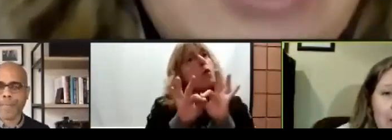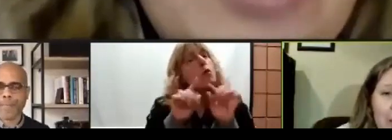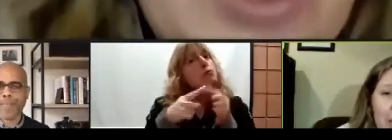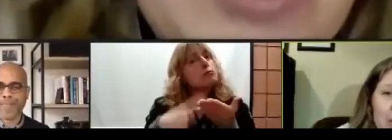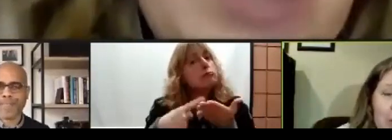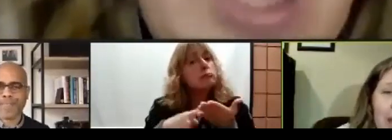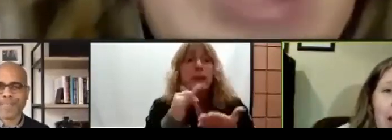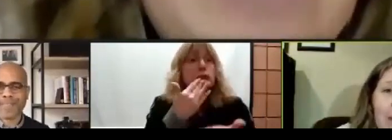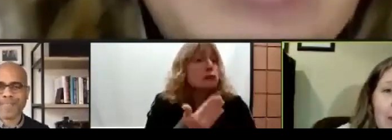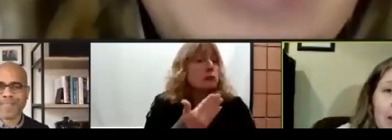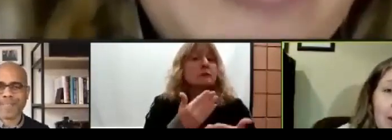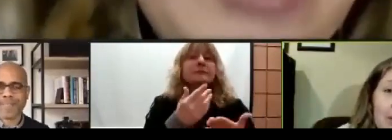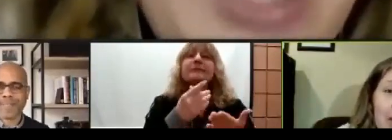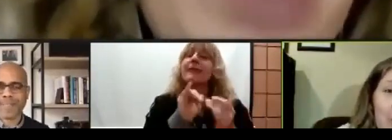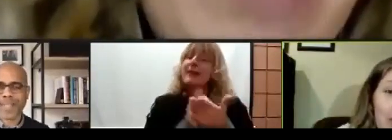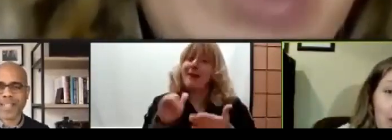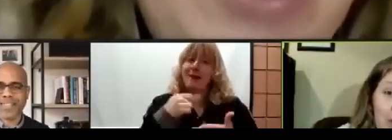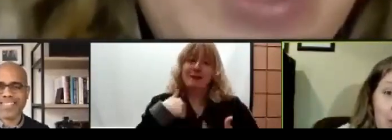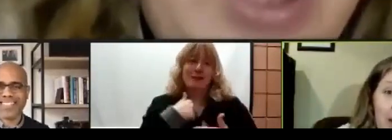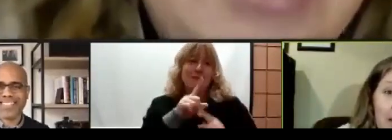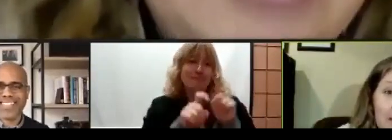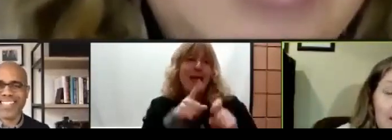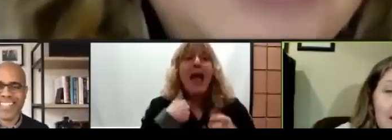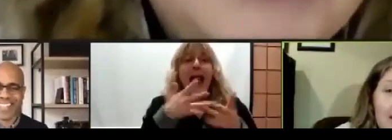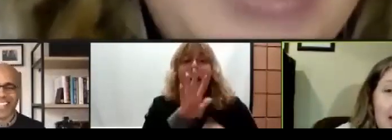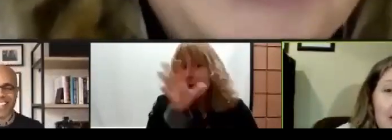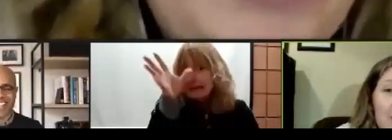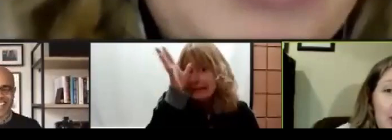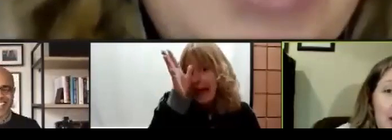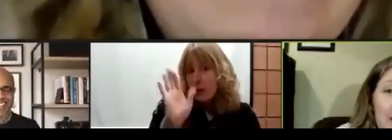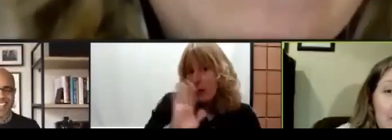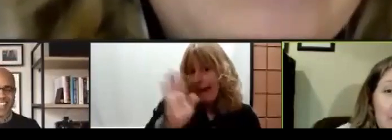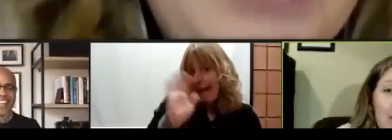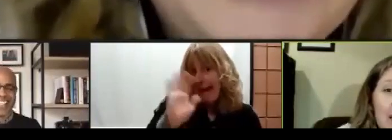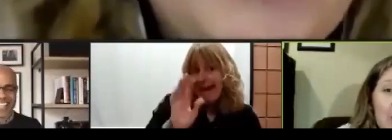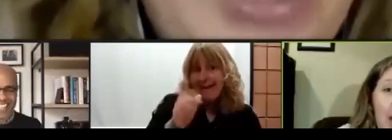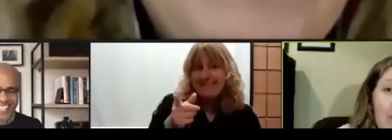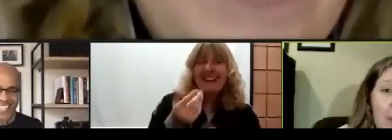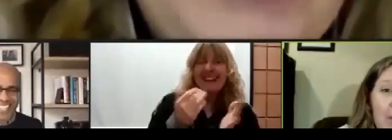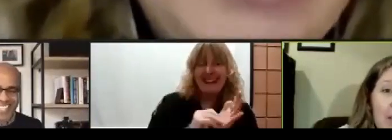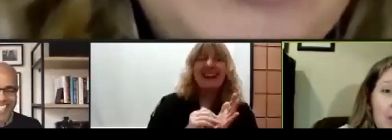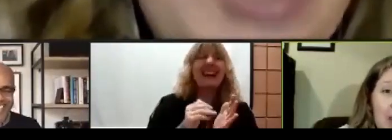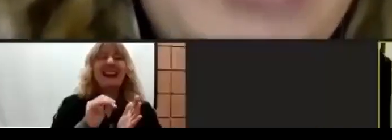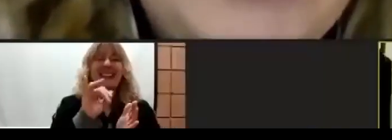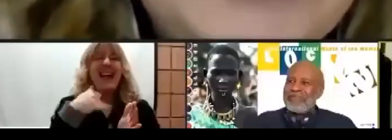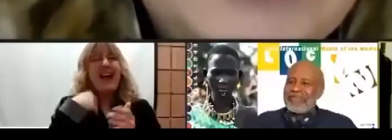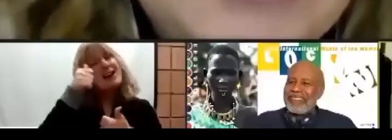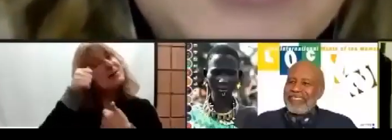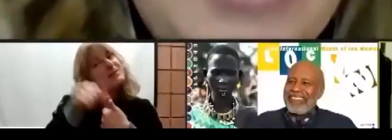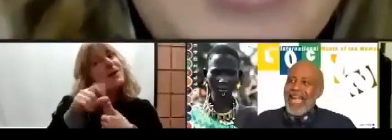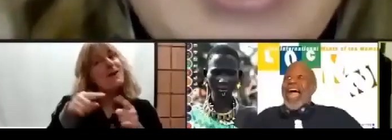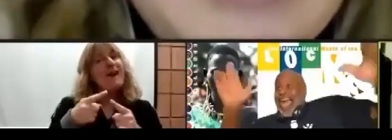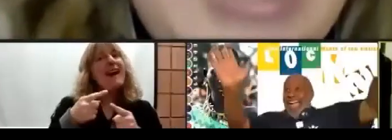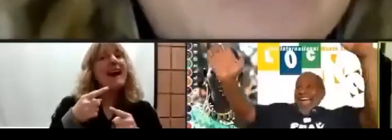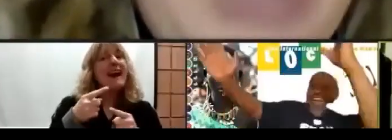7 25 a 13 dólares tal vez absolutamente y simplemente tener estas